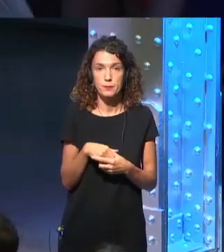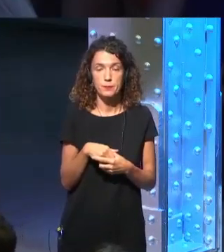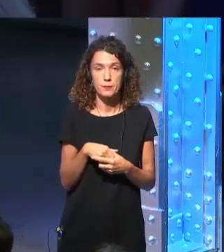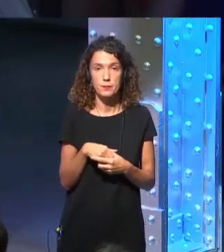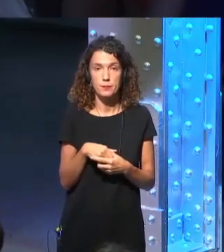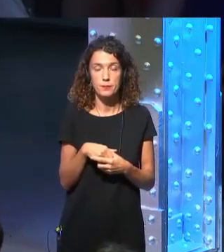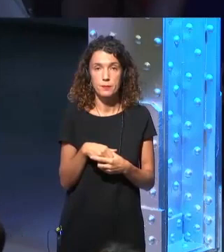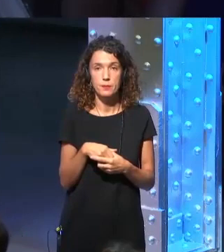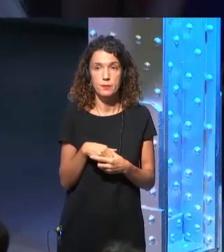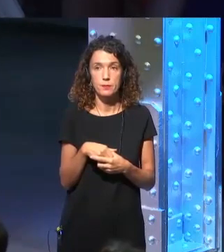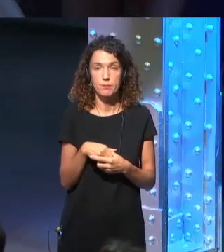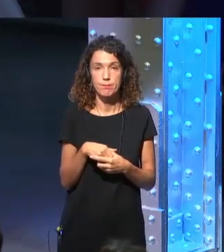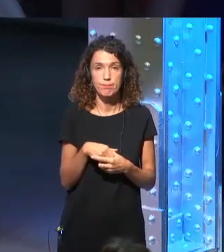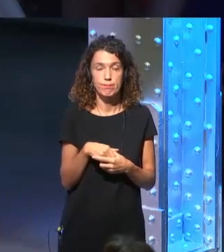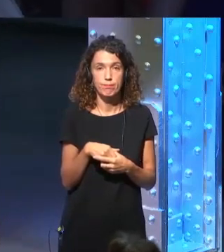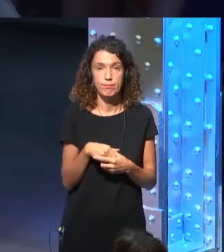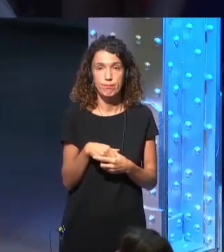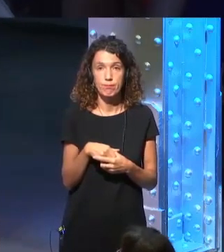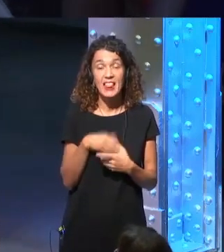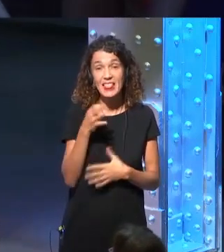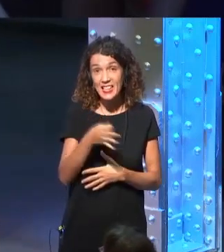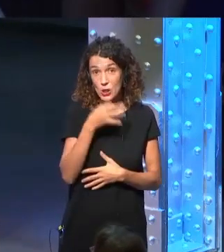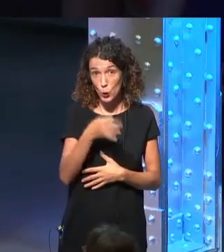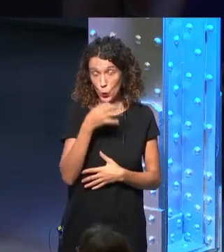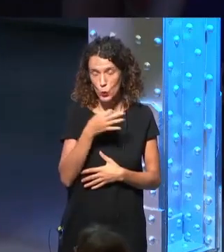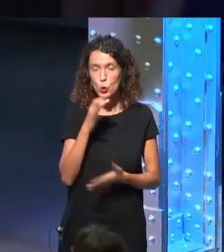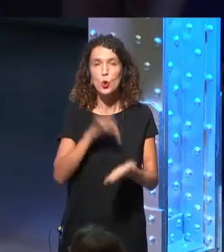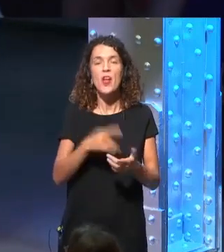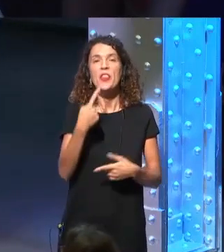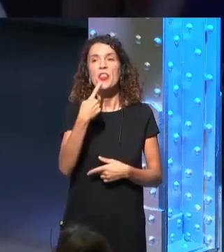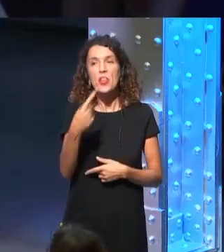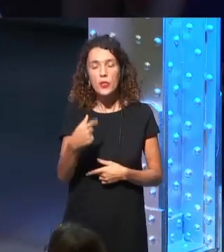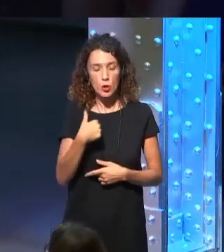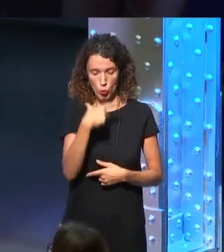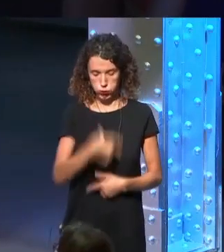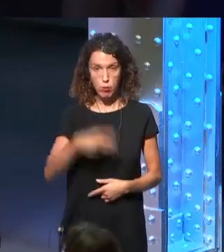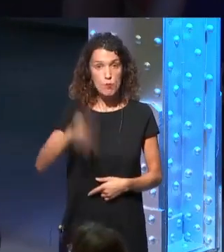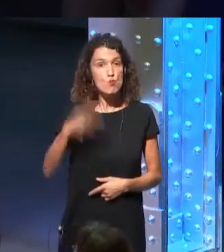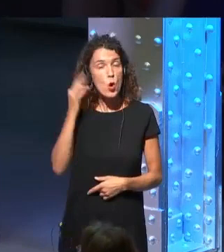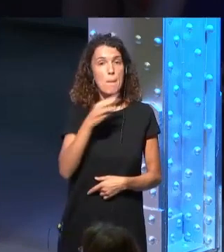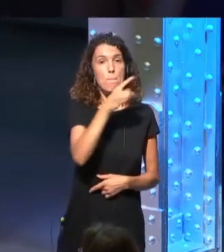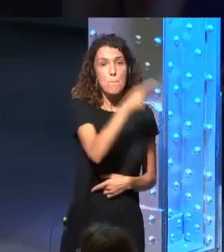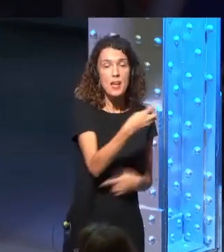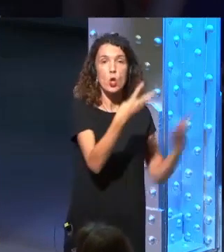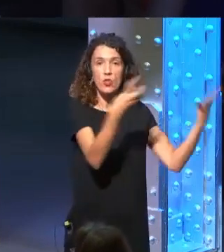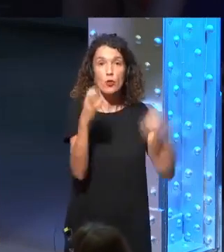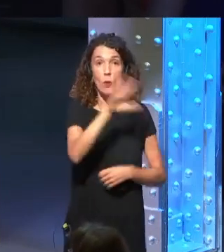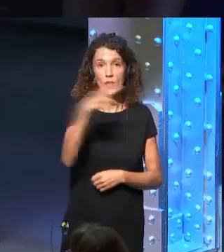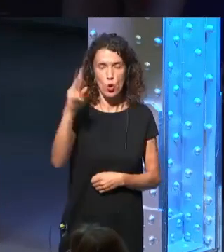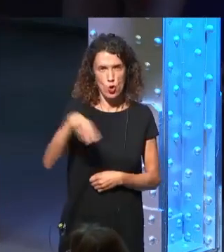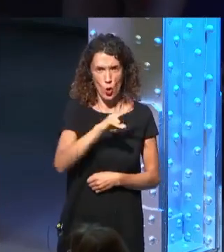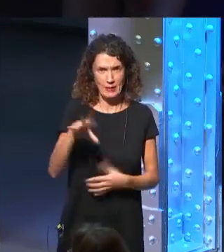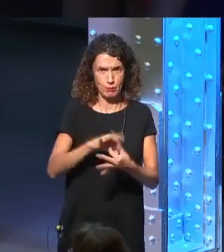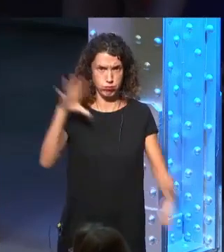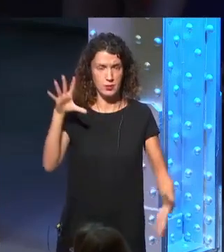Es el discurso que dice: no soy yo una mujer, de 1851. Es una